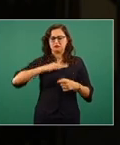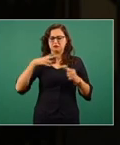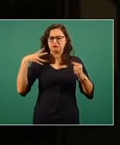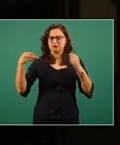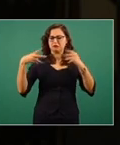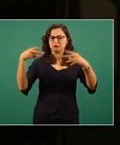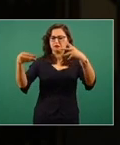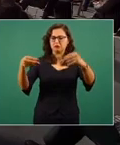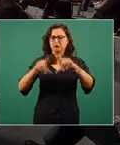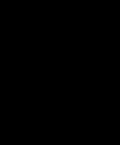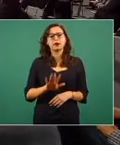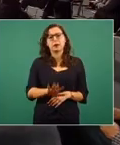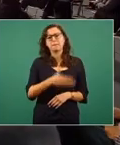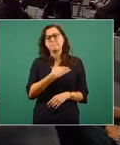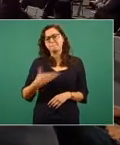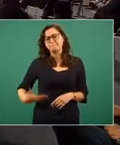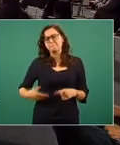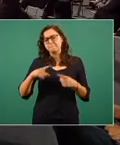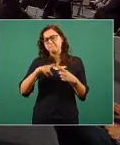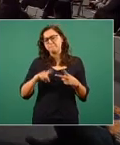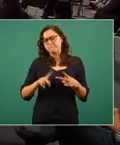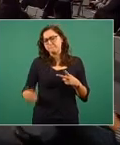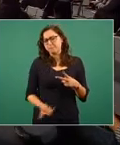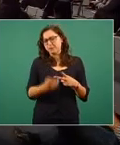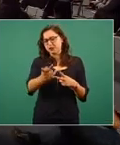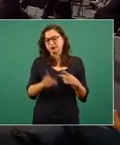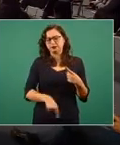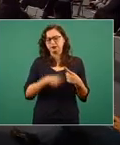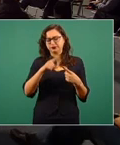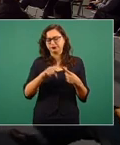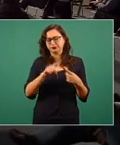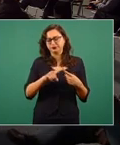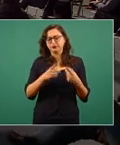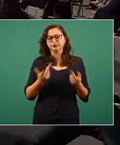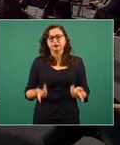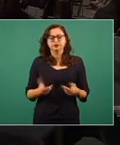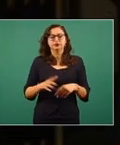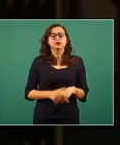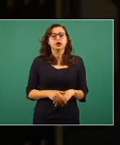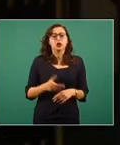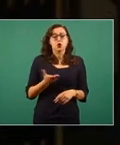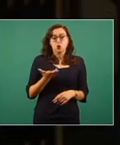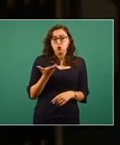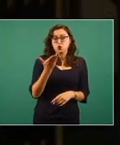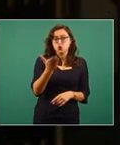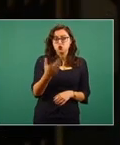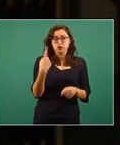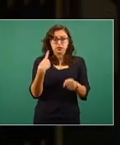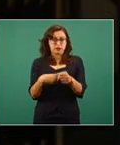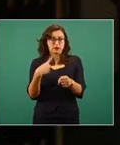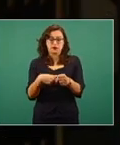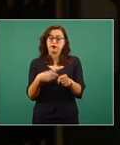mínimamente, digo, por un tema de elemental cortesía, ya no Andrés Manuel, porque a lo mejor no te cae bien.